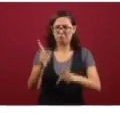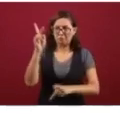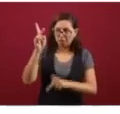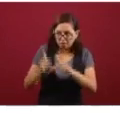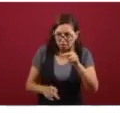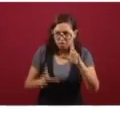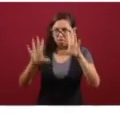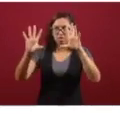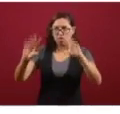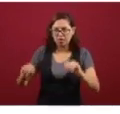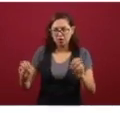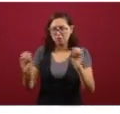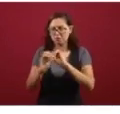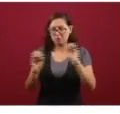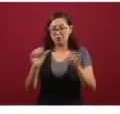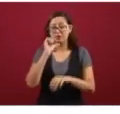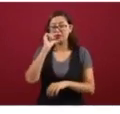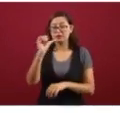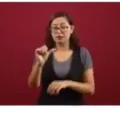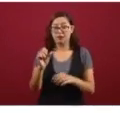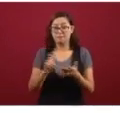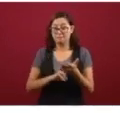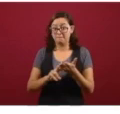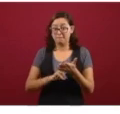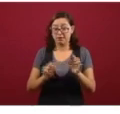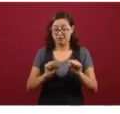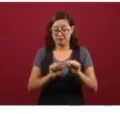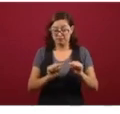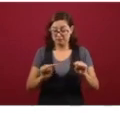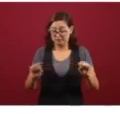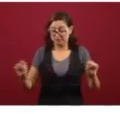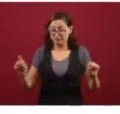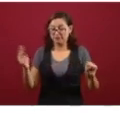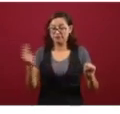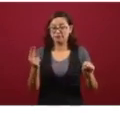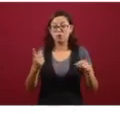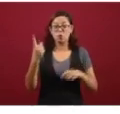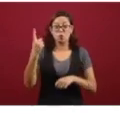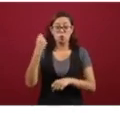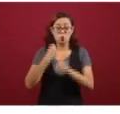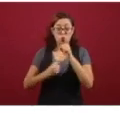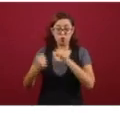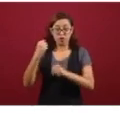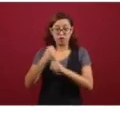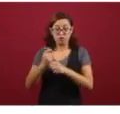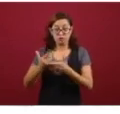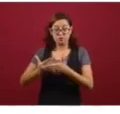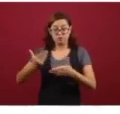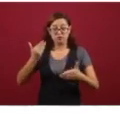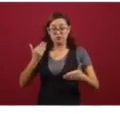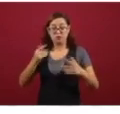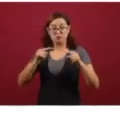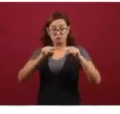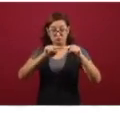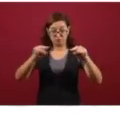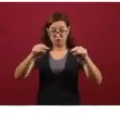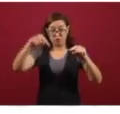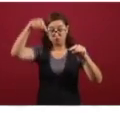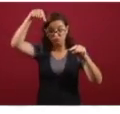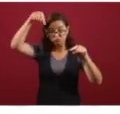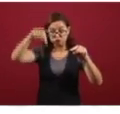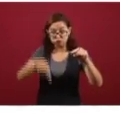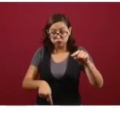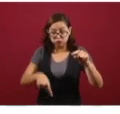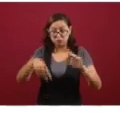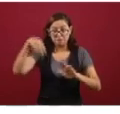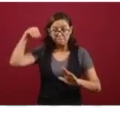El año pasado tuvimos casi una semana completa donde rebasamos ese mínimo. Y